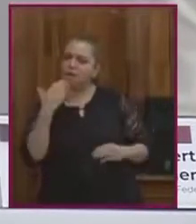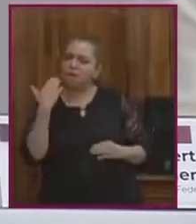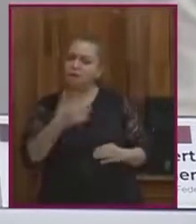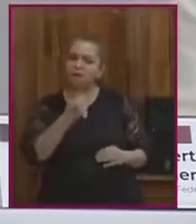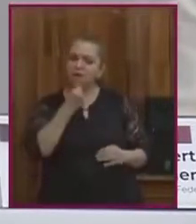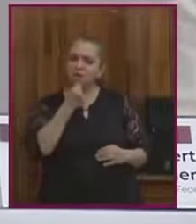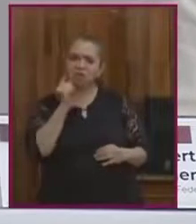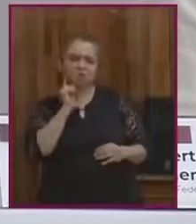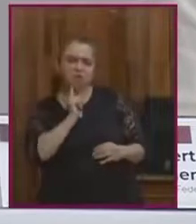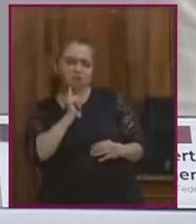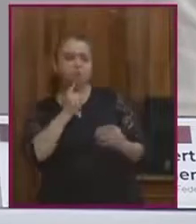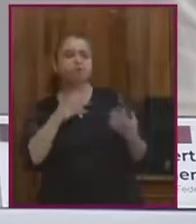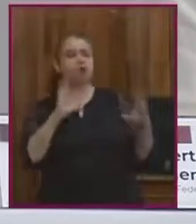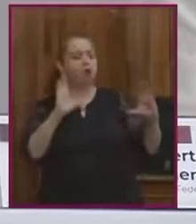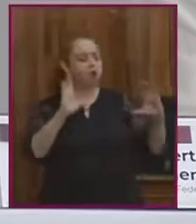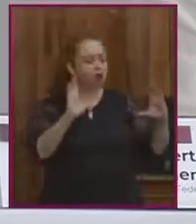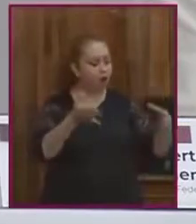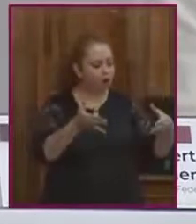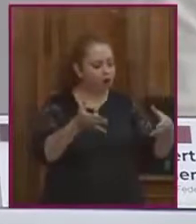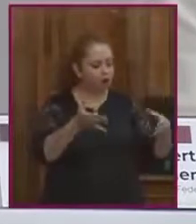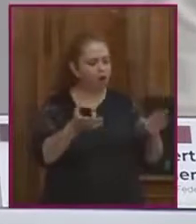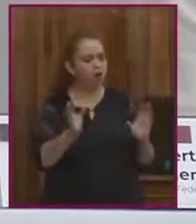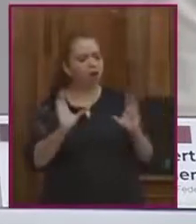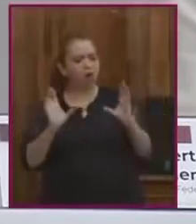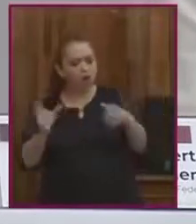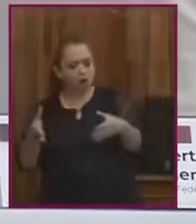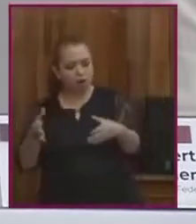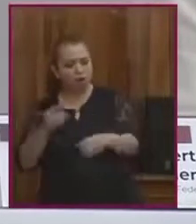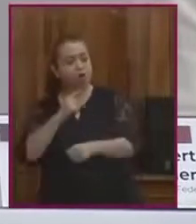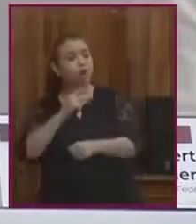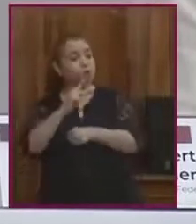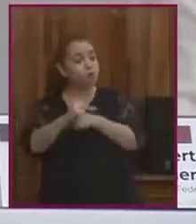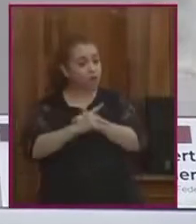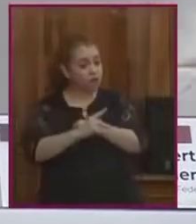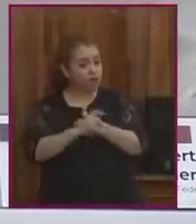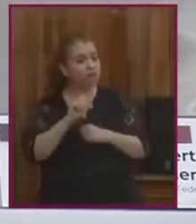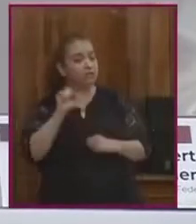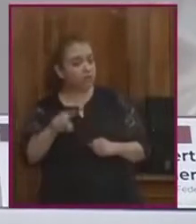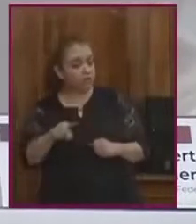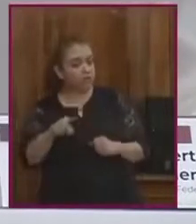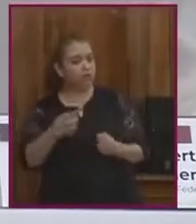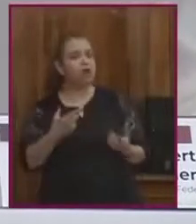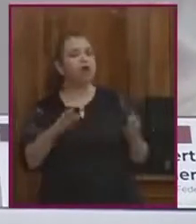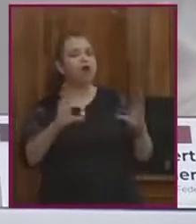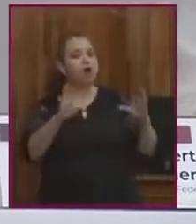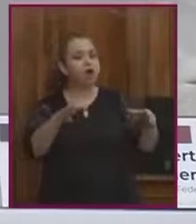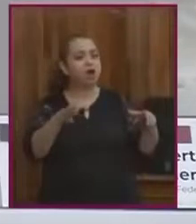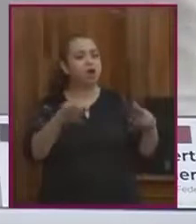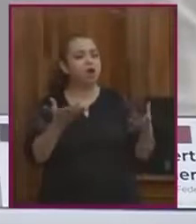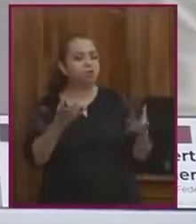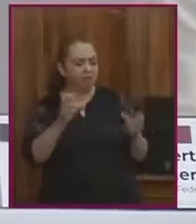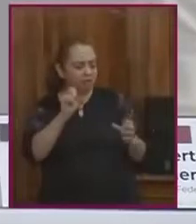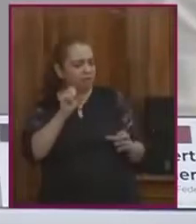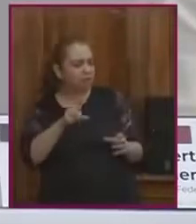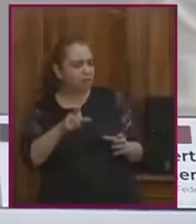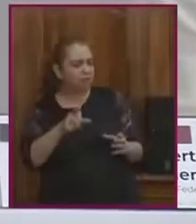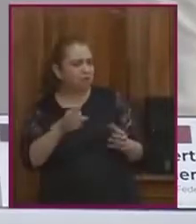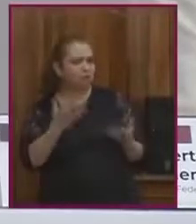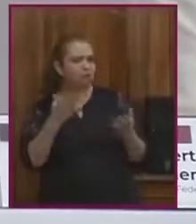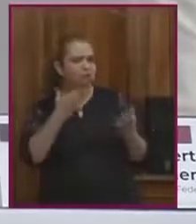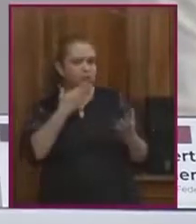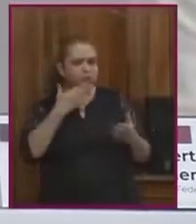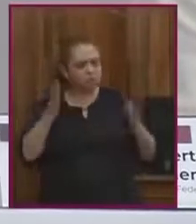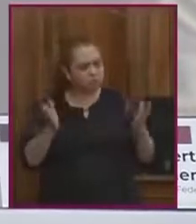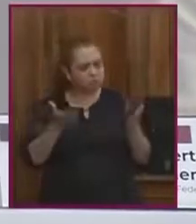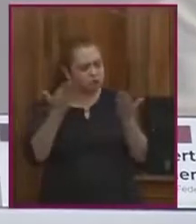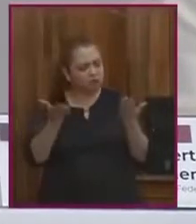útil para nuestra comunidad, para nuestro país y para generar ciudadanía y prosperidad. No voy a entrar en este